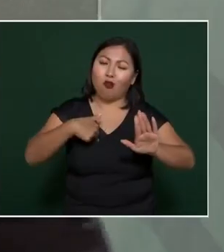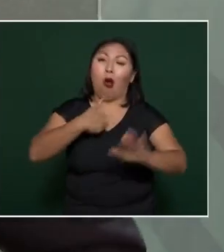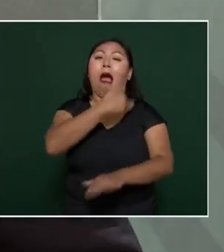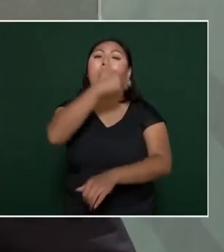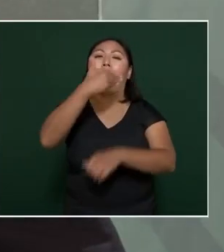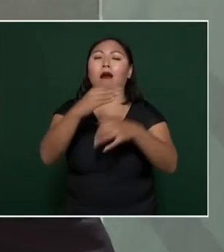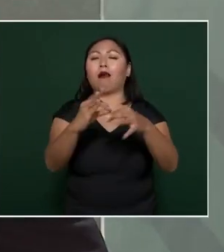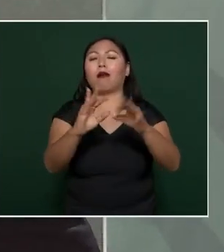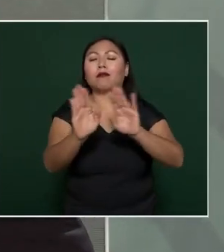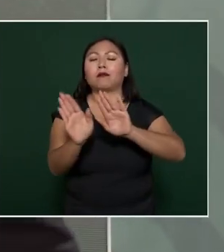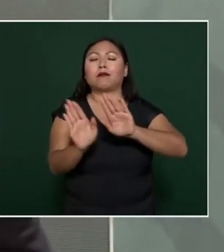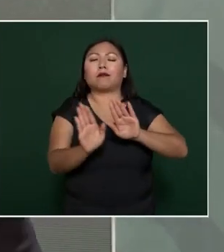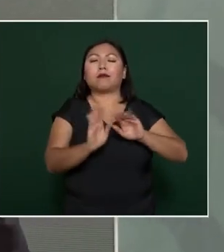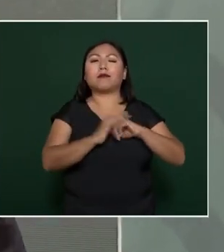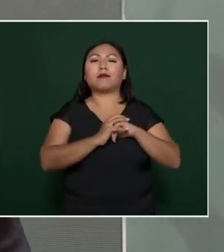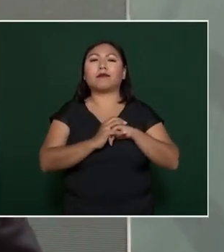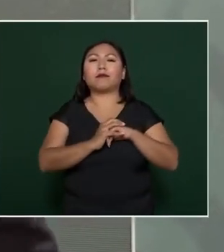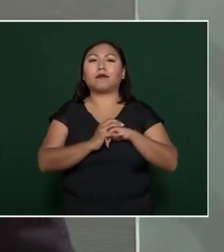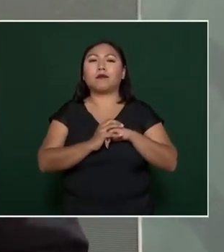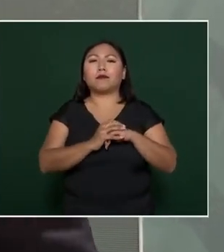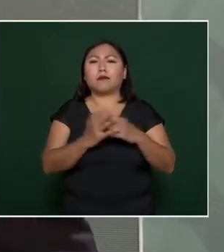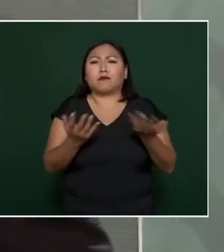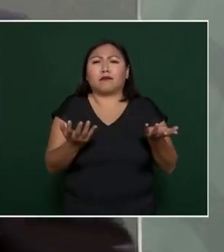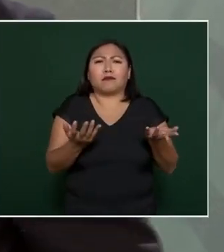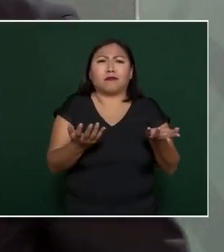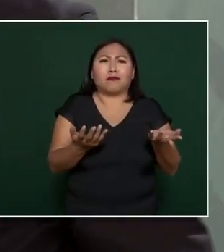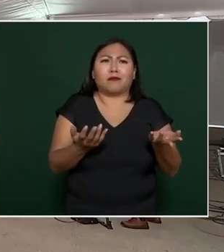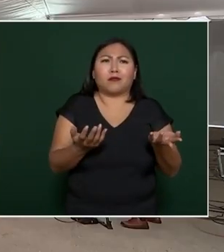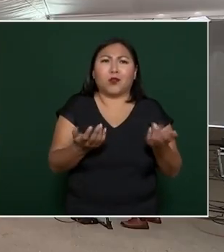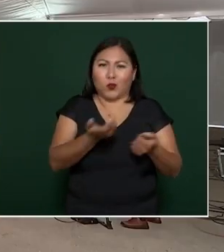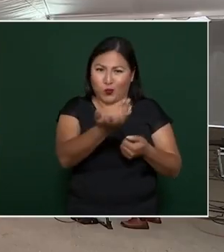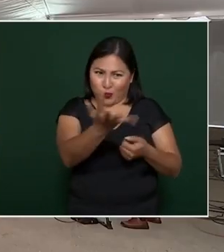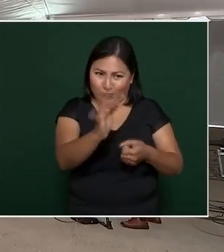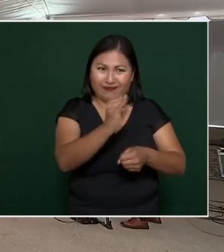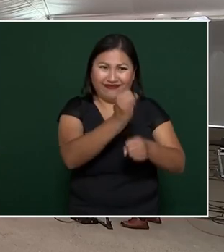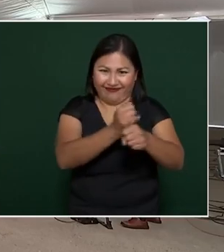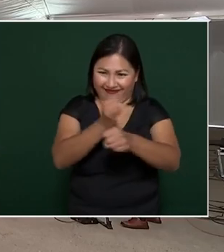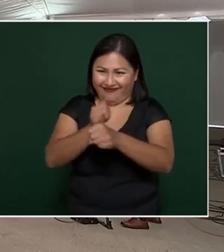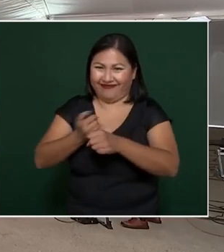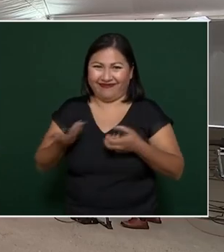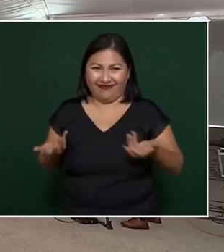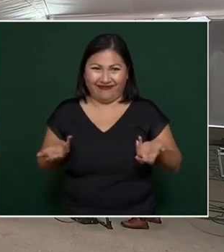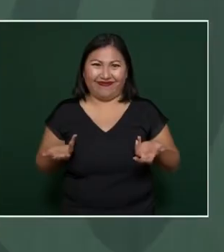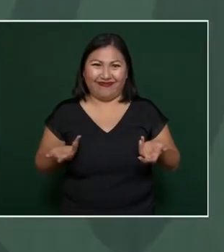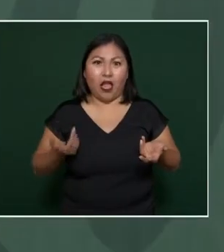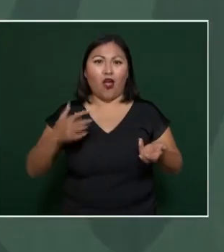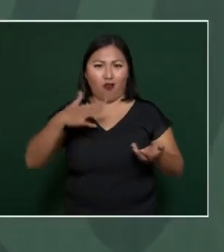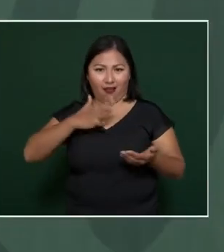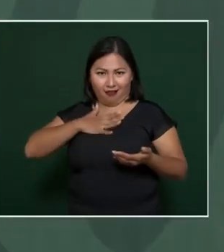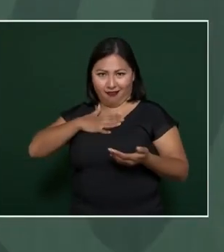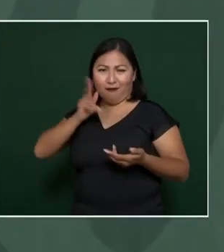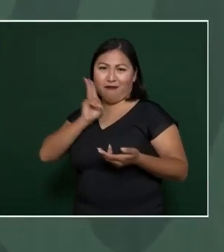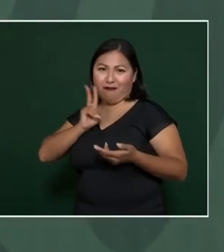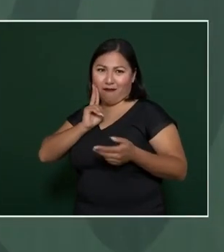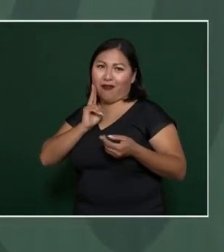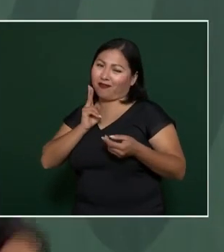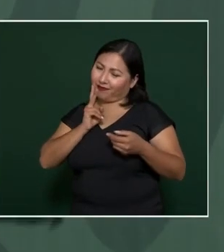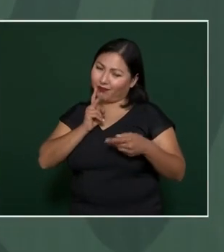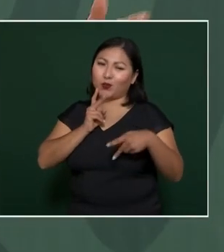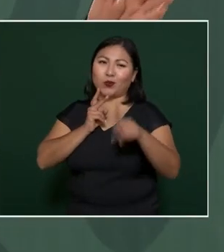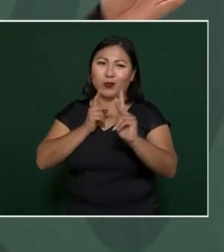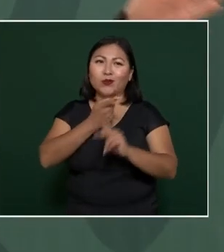sio ya queé van a hacer ustedes o sea de investigación